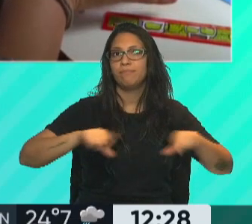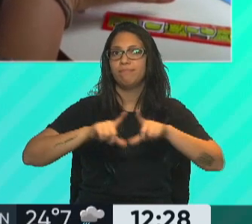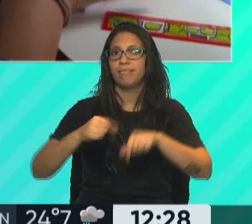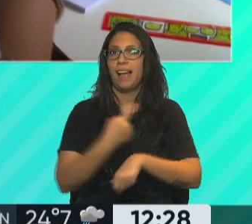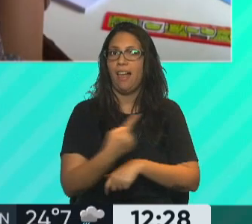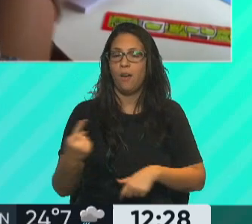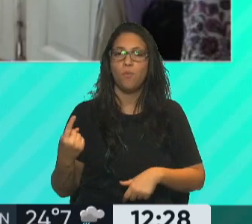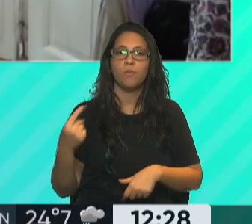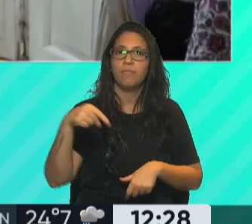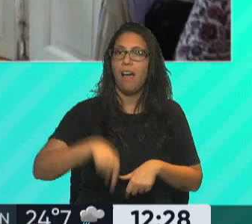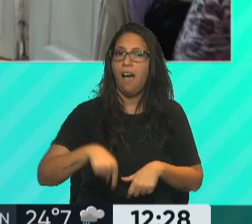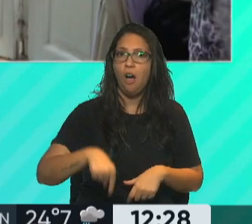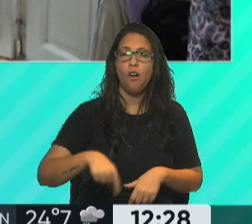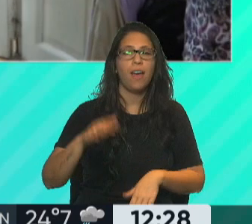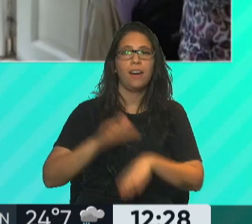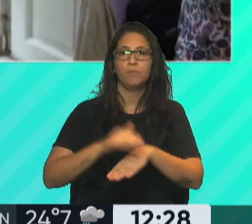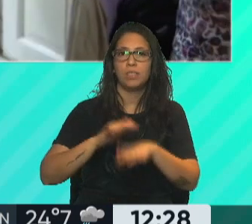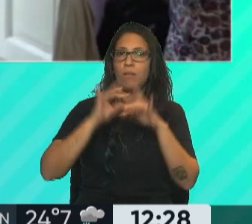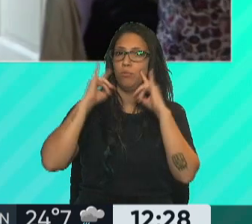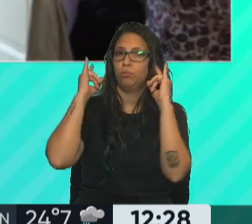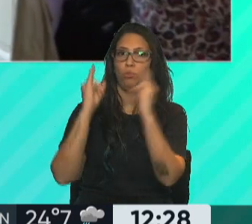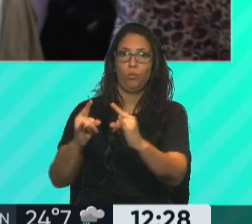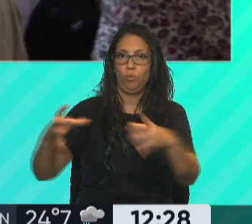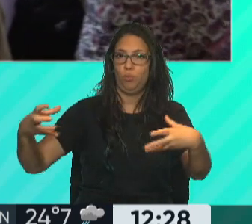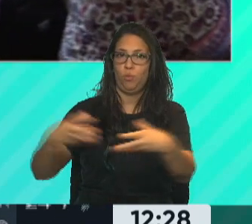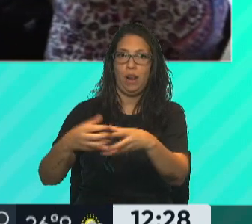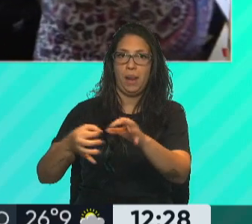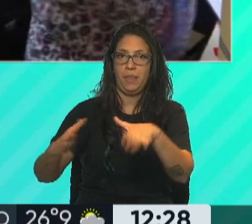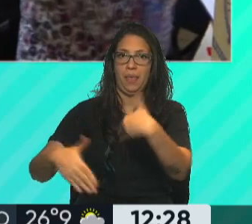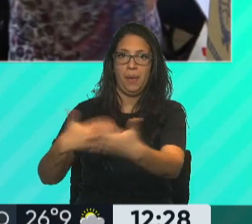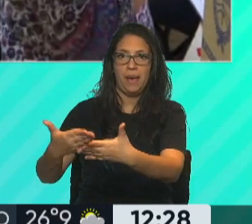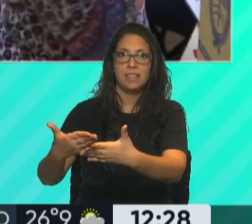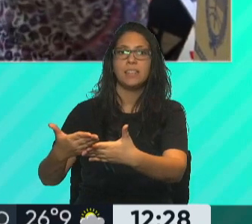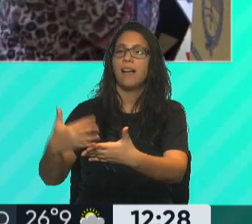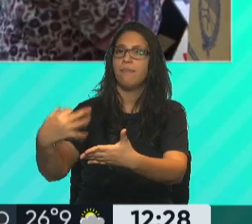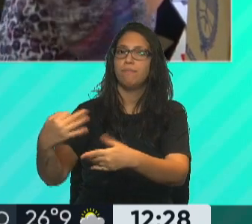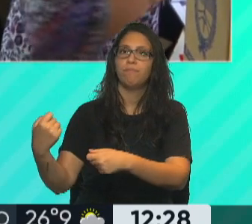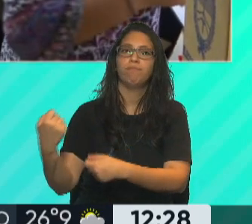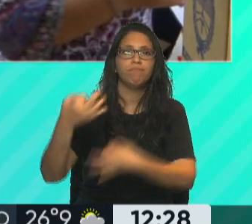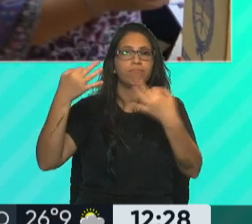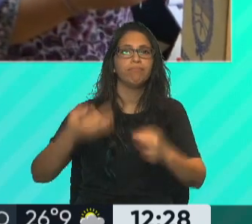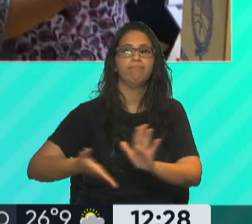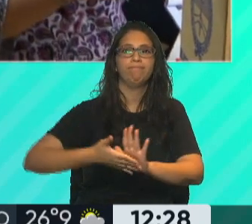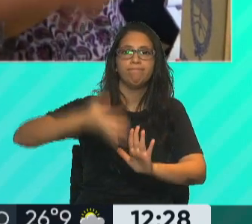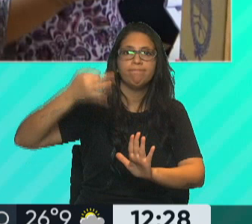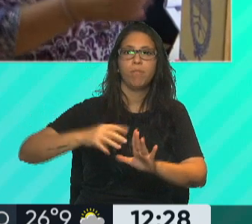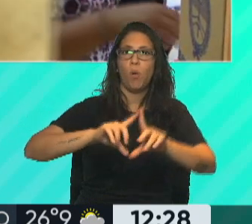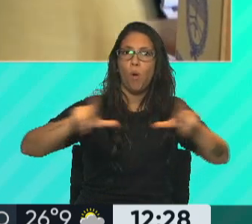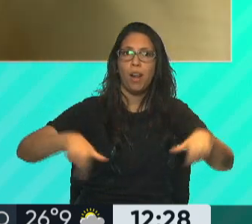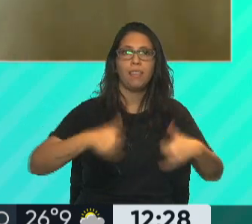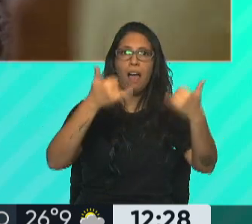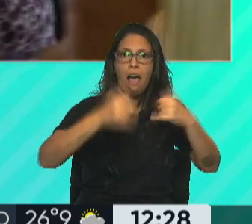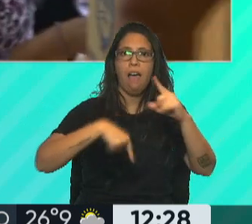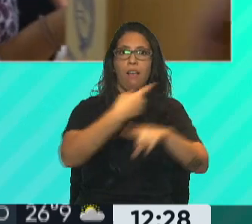boletas. Queda bajo la exclusiva responsabilidad de La Libertad Avanza garantizar entonces que estas boletas estén